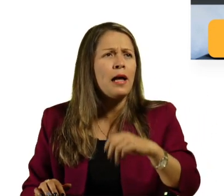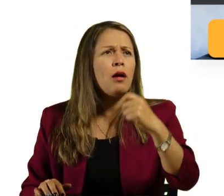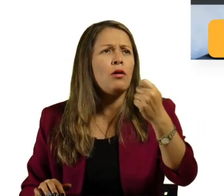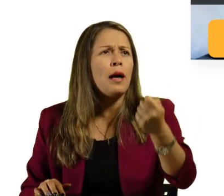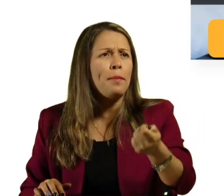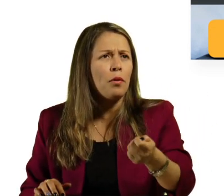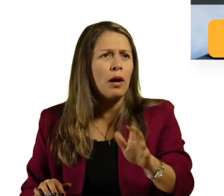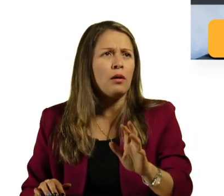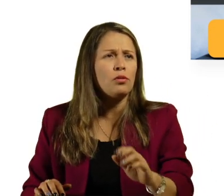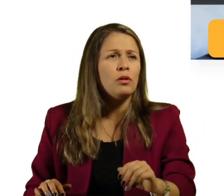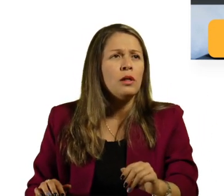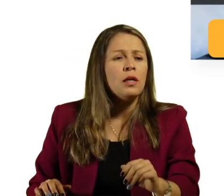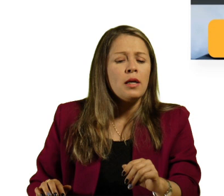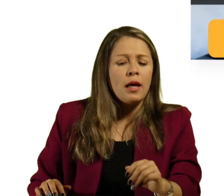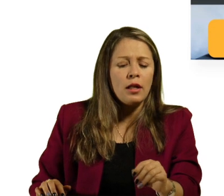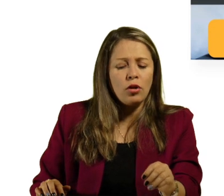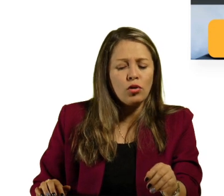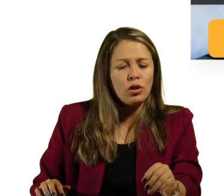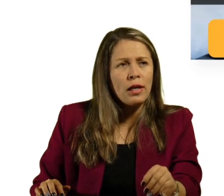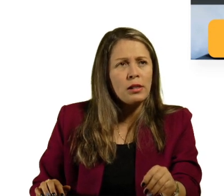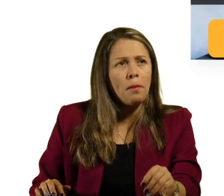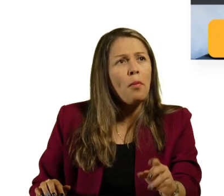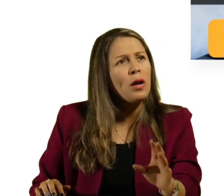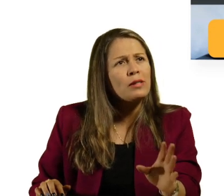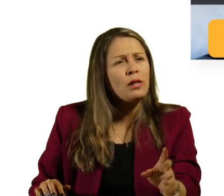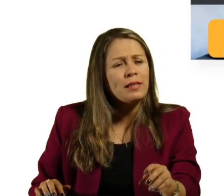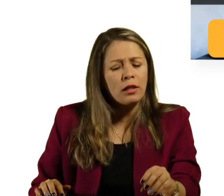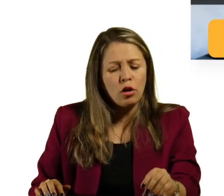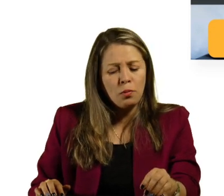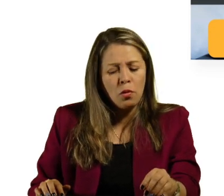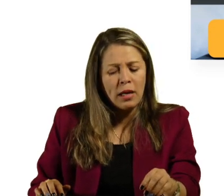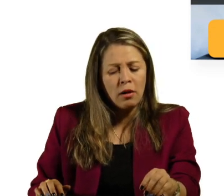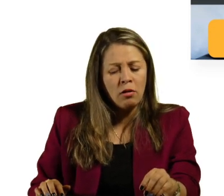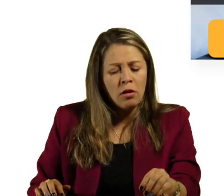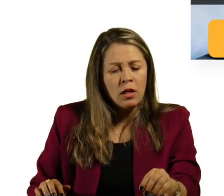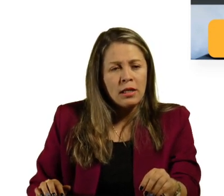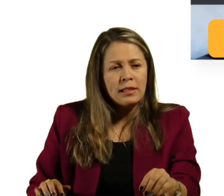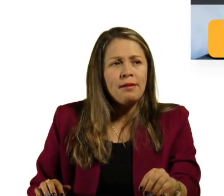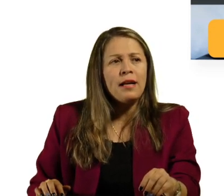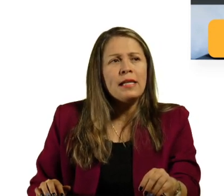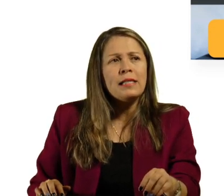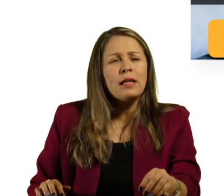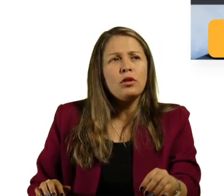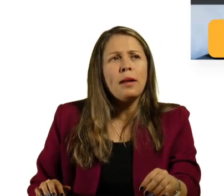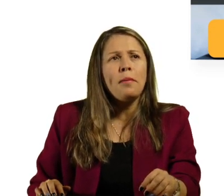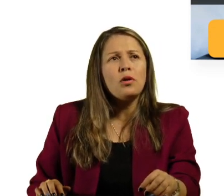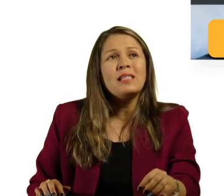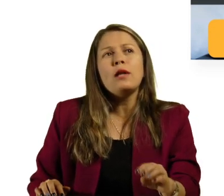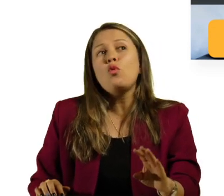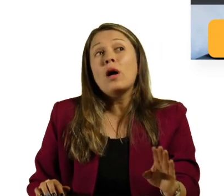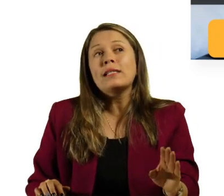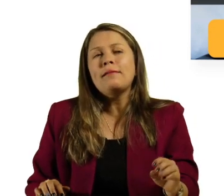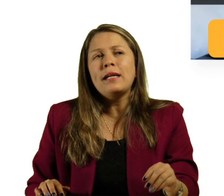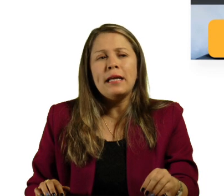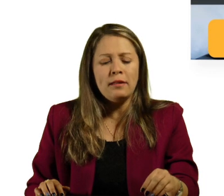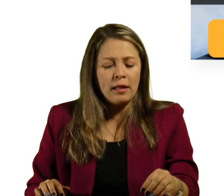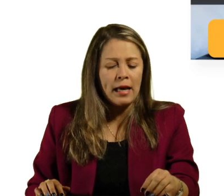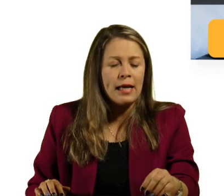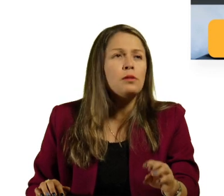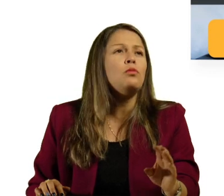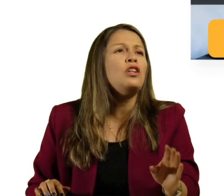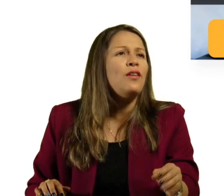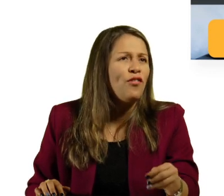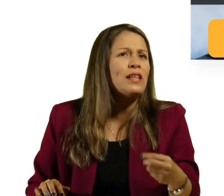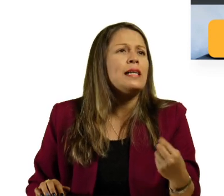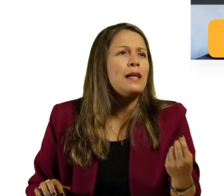el Senado y aprobarlos. Entonces, por eso en el sector público, si bien es cierto, tampoco es que nunca se varíen,